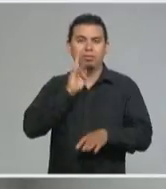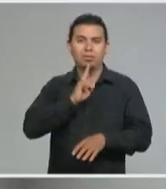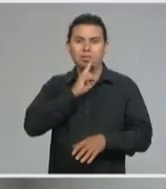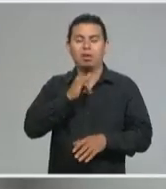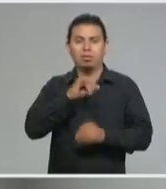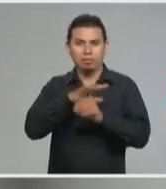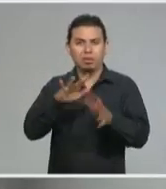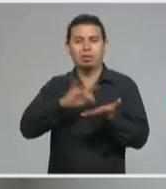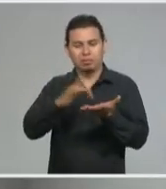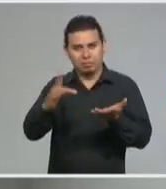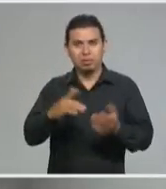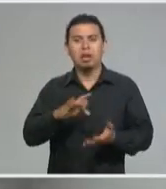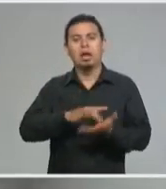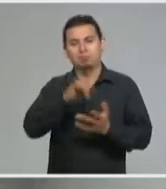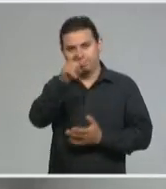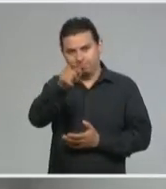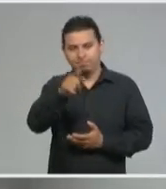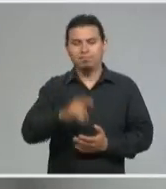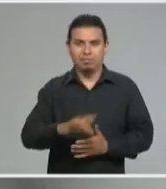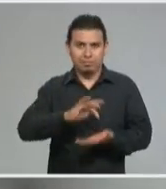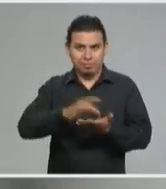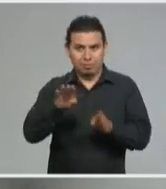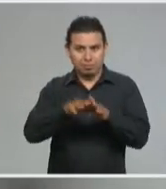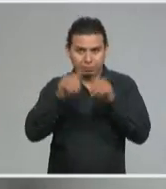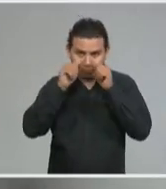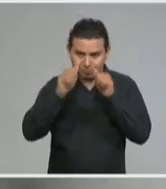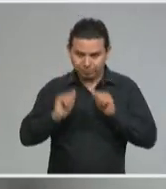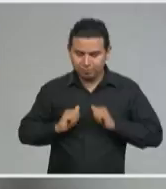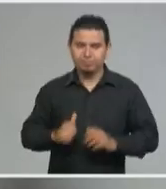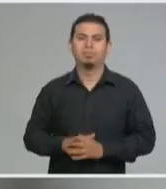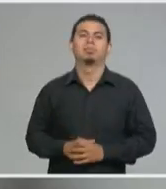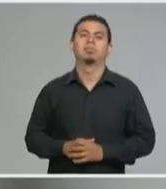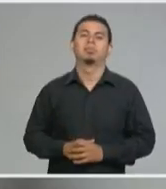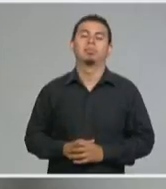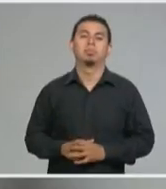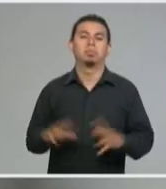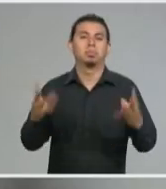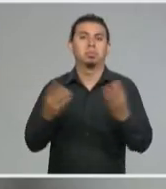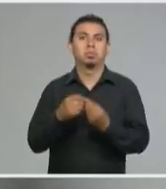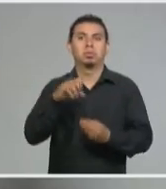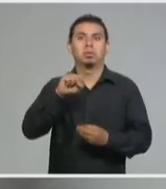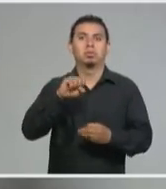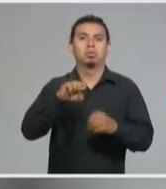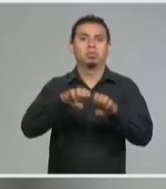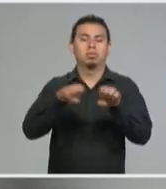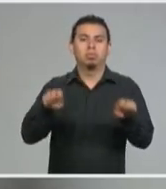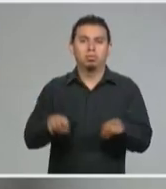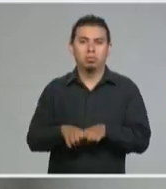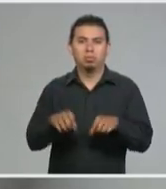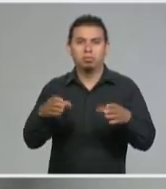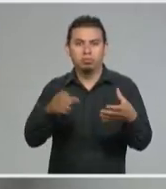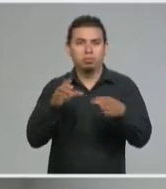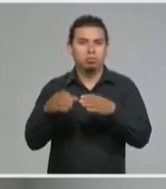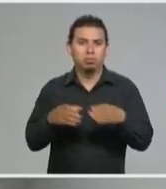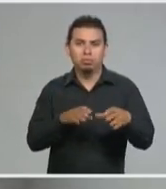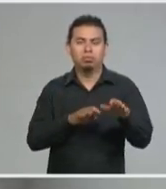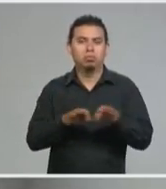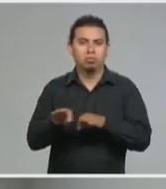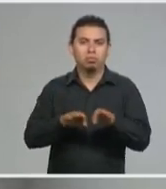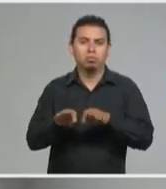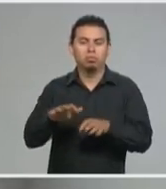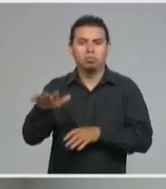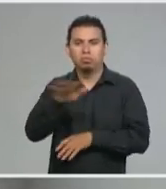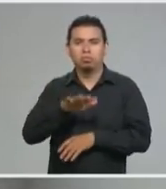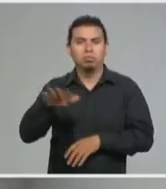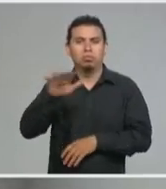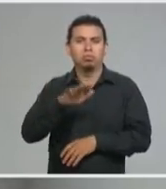ti, gracias a ustedes que nos hacen el favor de acompañarnos. Más de 60 equipos lograron jornadas de